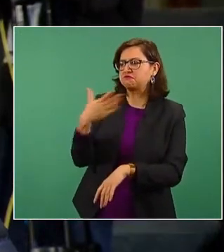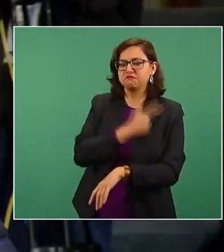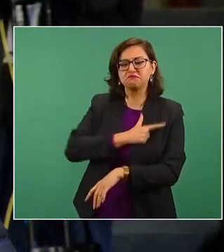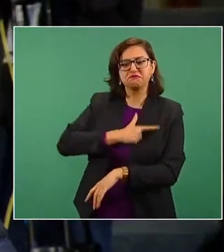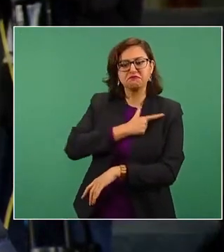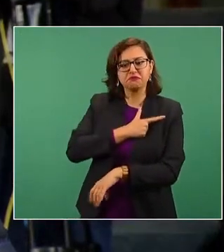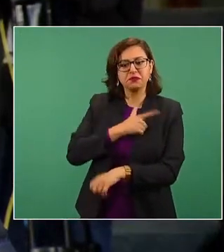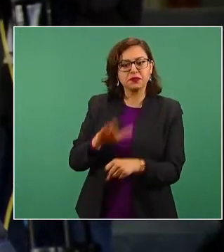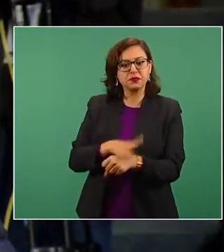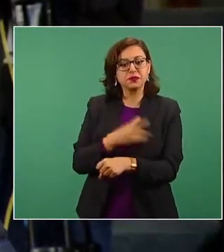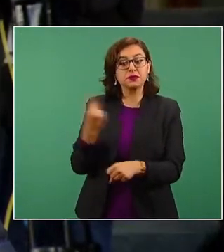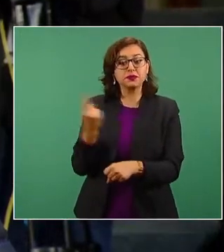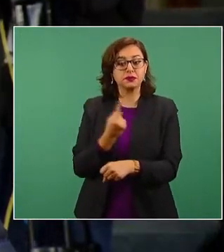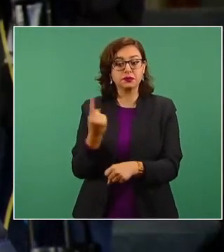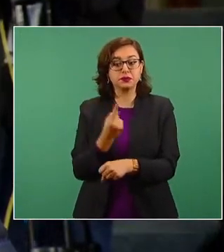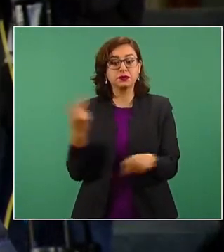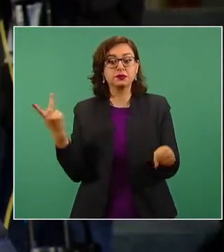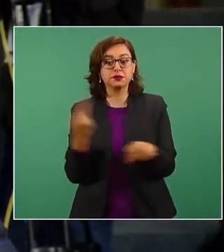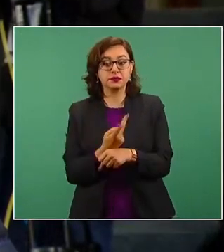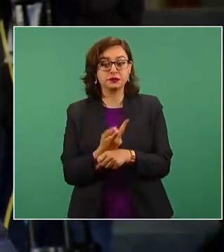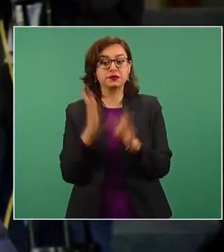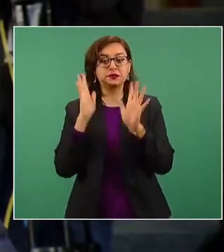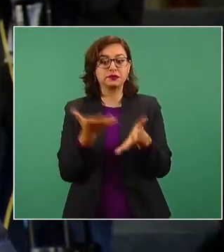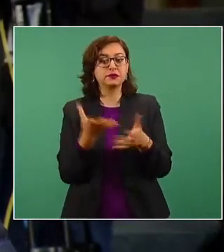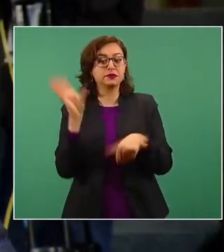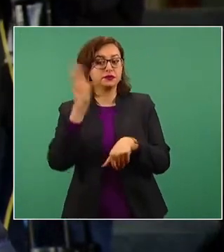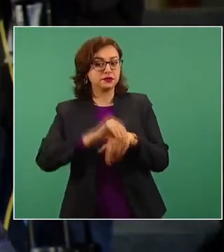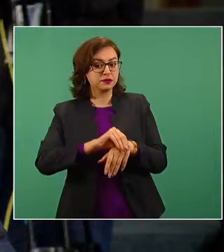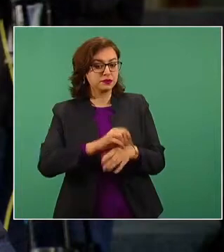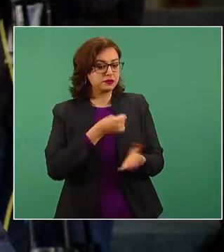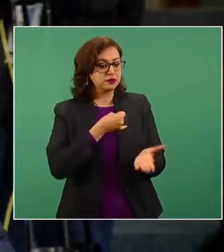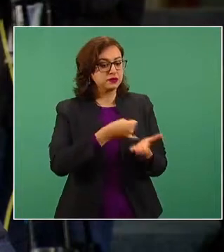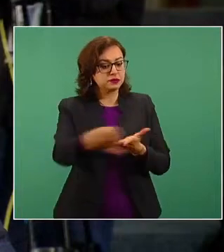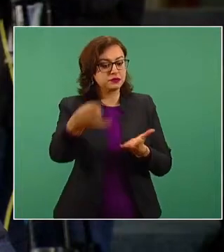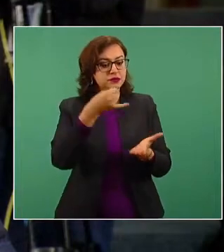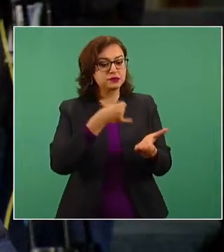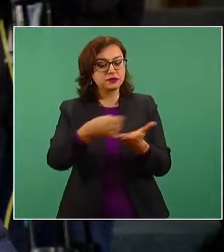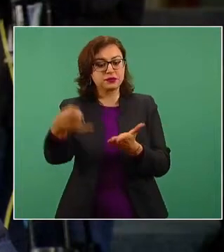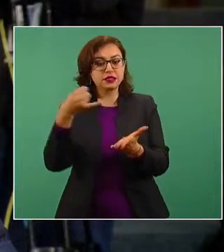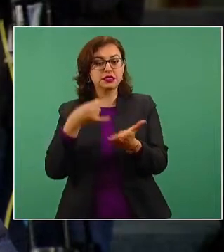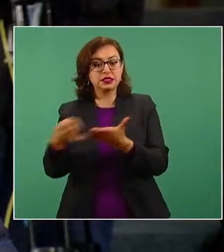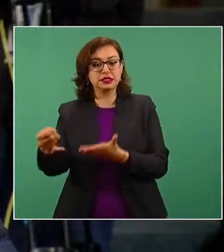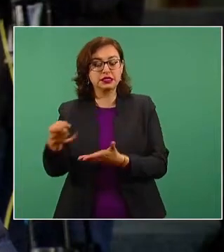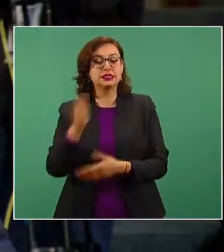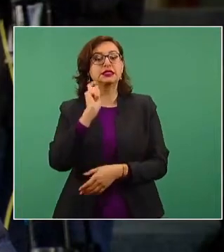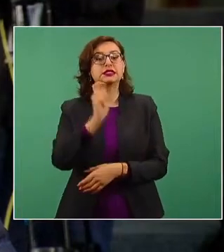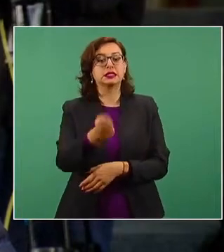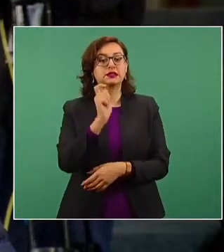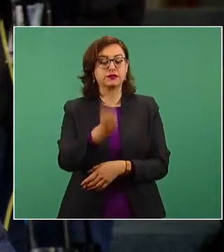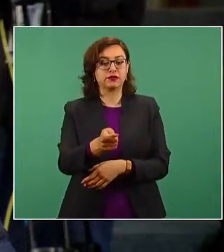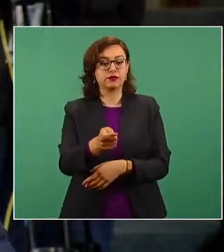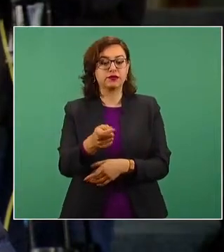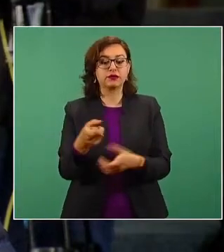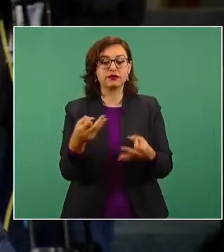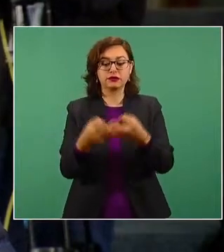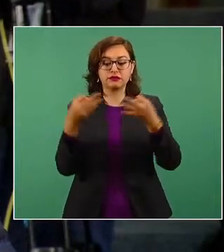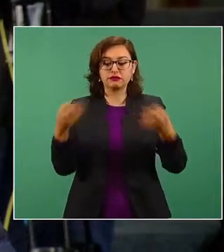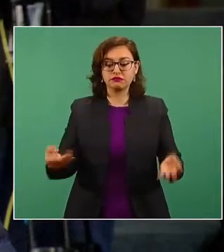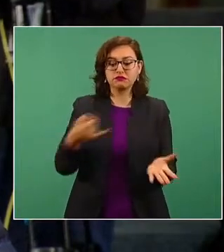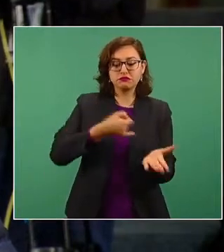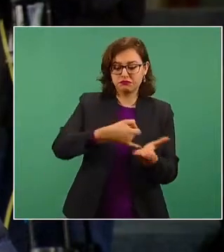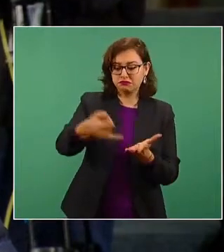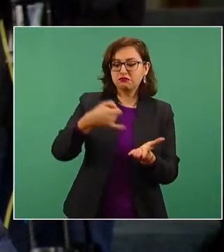para el otorgamiento de licencias de cultivo. Estas deben de ser al menos el 40% para las comunidades